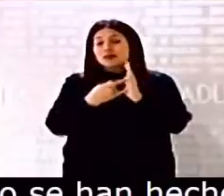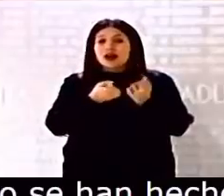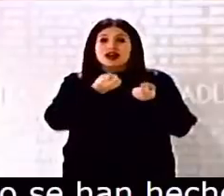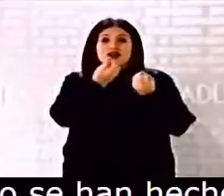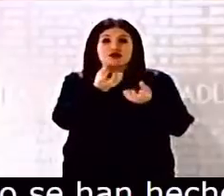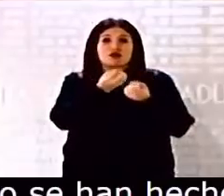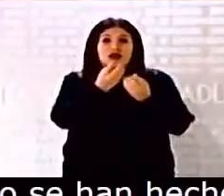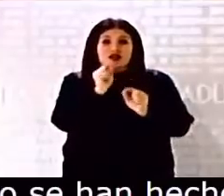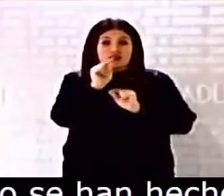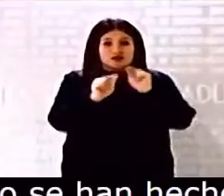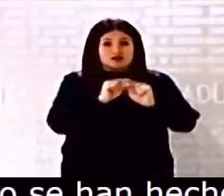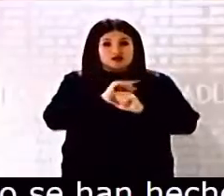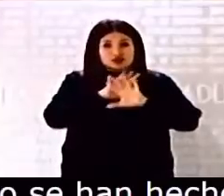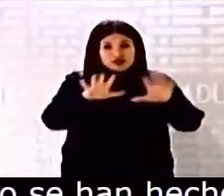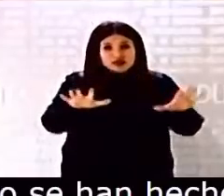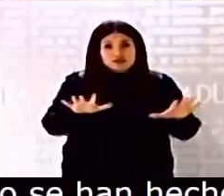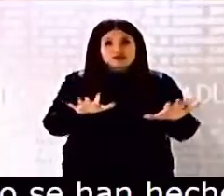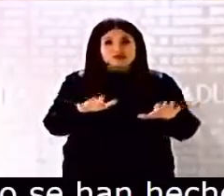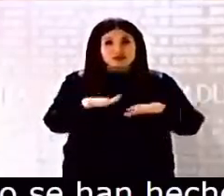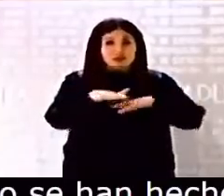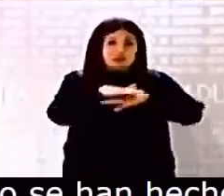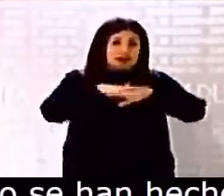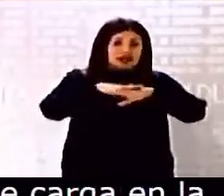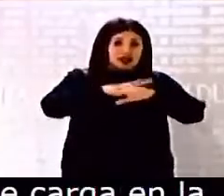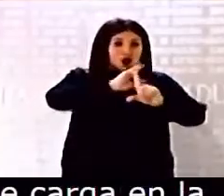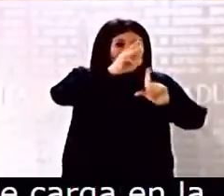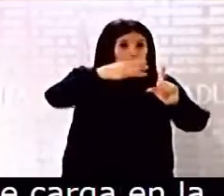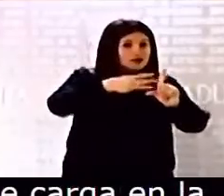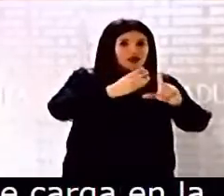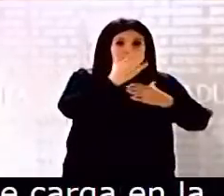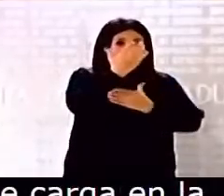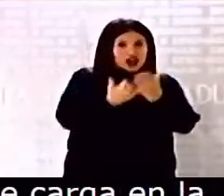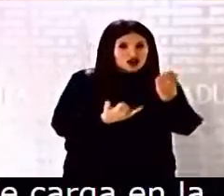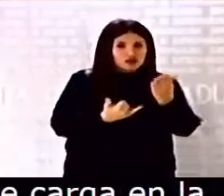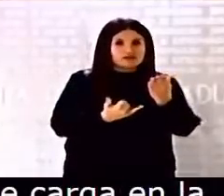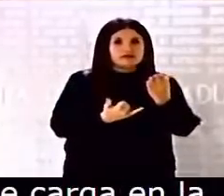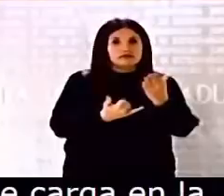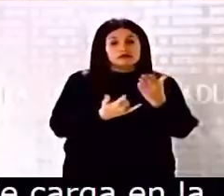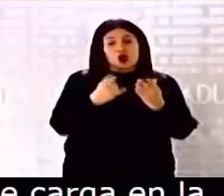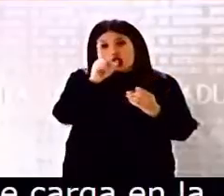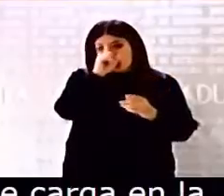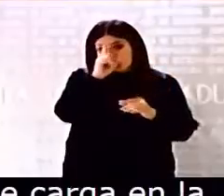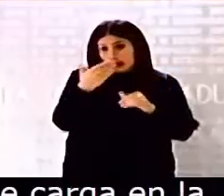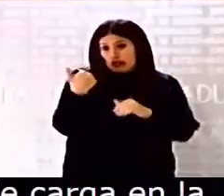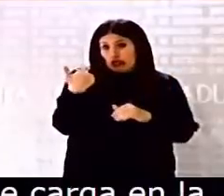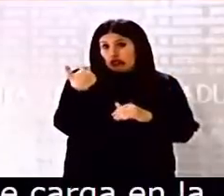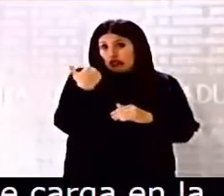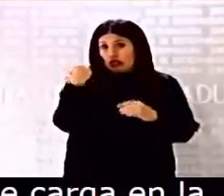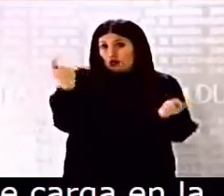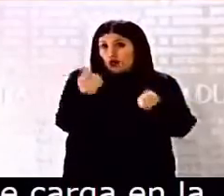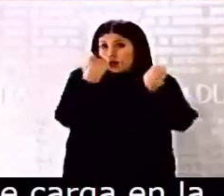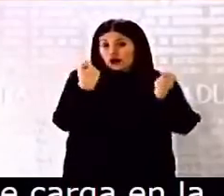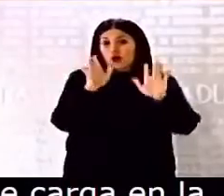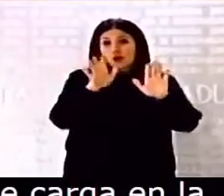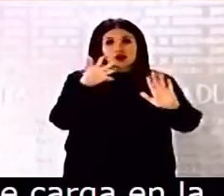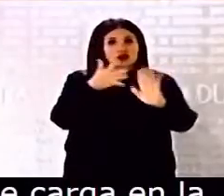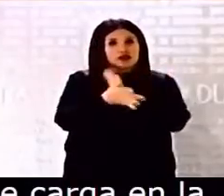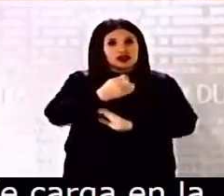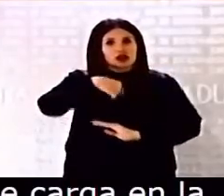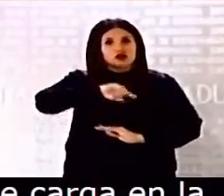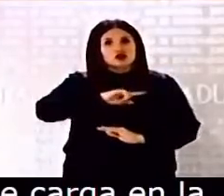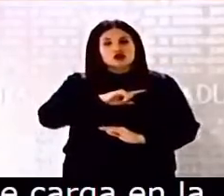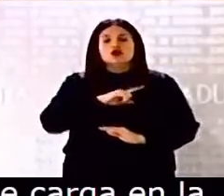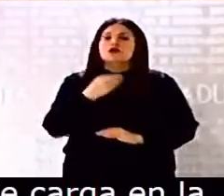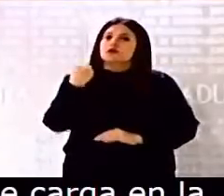la página del Ministerio, salvo que lo hayan hecho en los últimos minutos, pero seguimos manteniendo un nivel de alerta